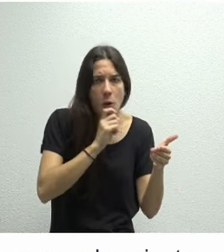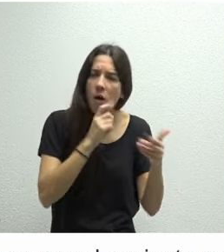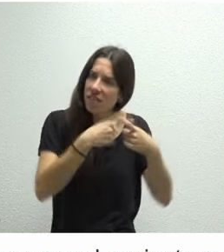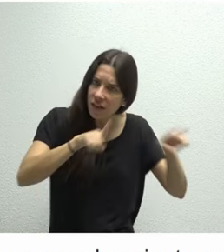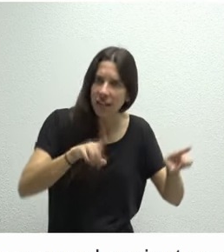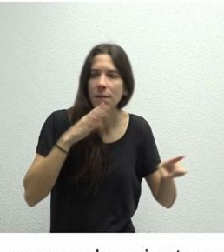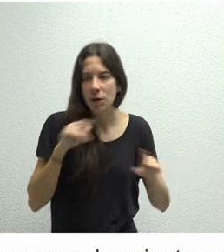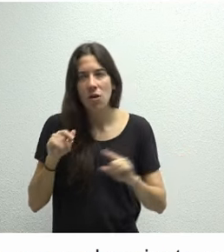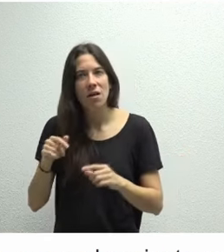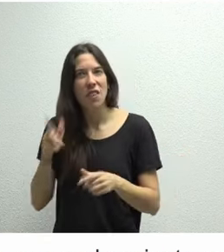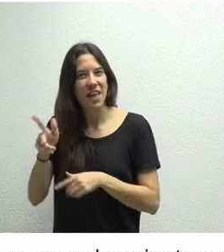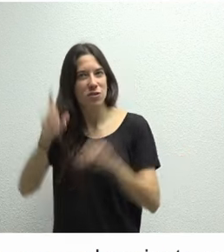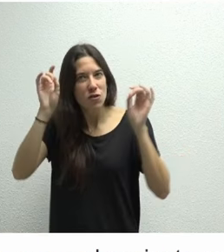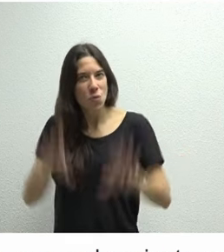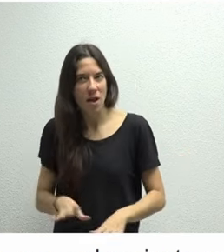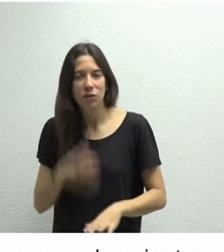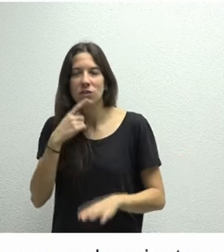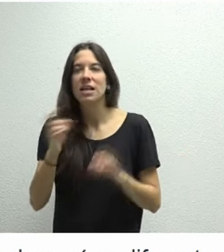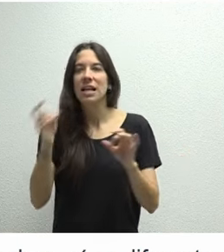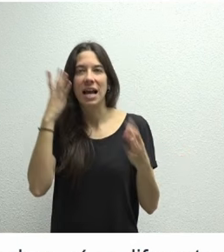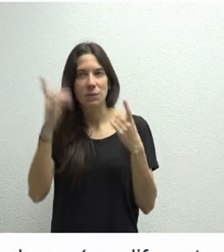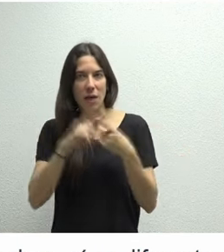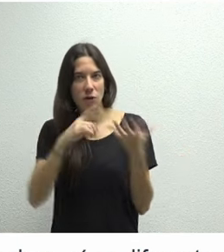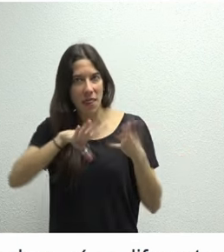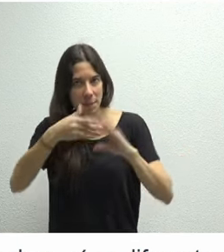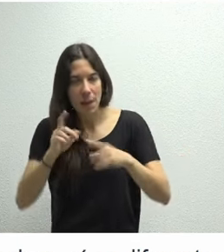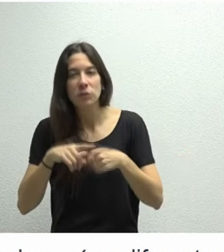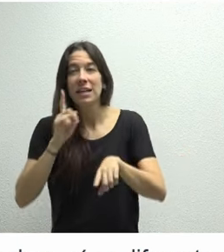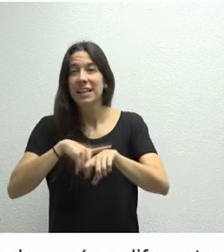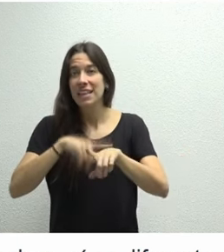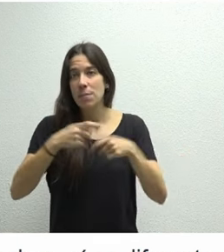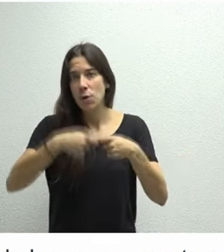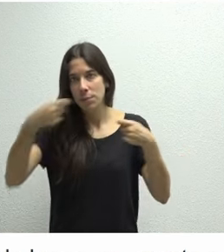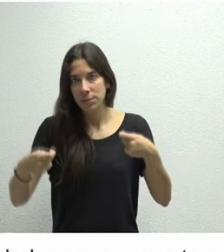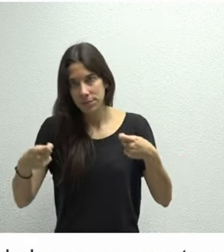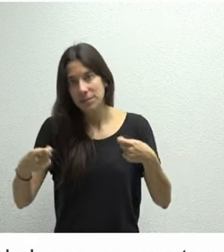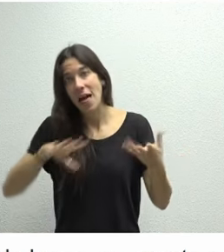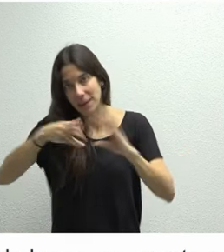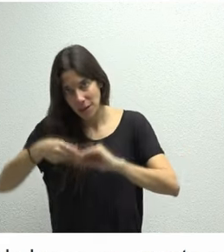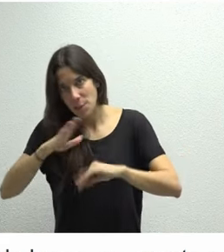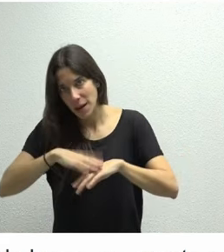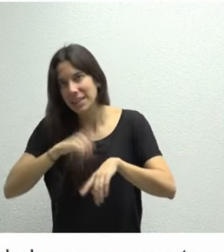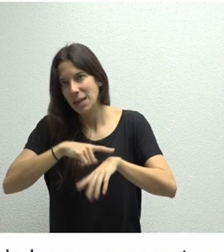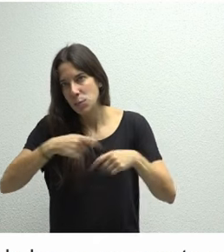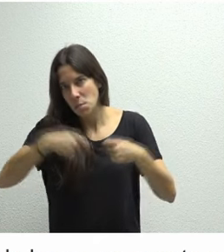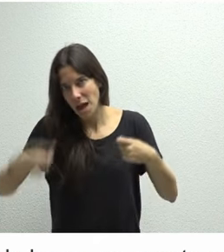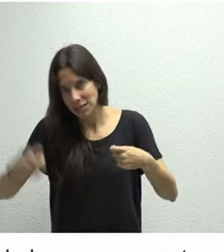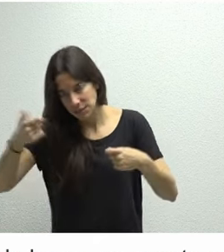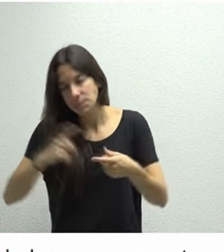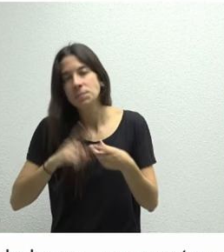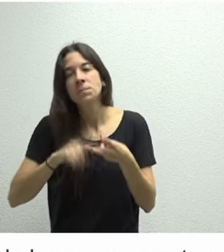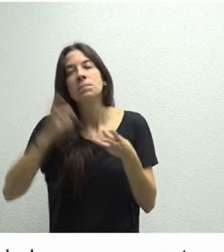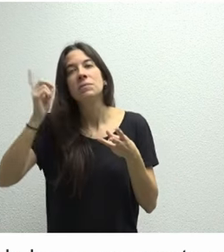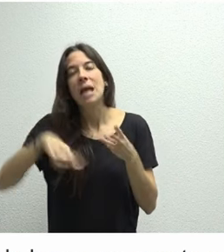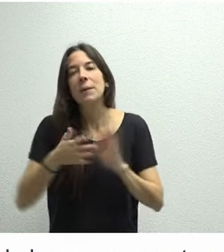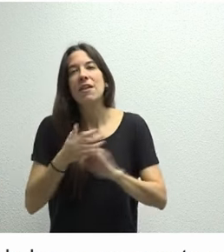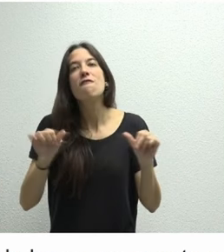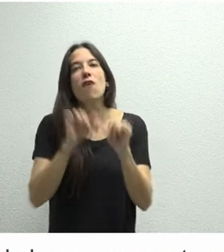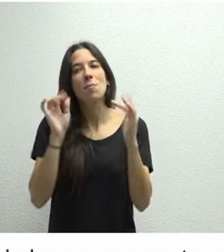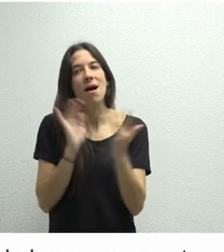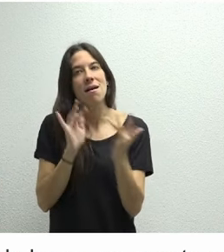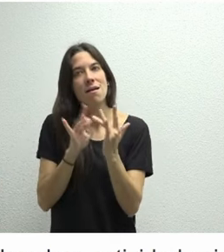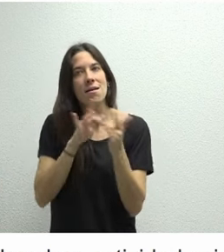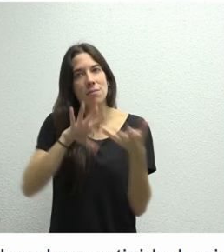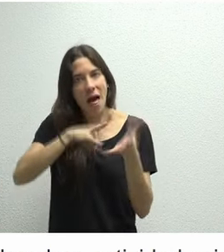la adaptamos adaptamos los tiempos tienen más tiempo que la evaluación de otros pacientes adaptamos la manera de acercarnos a ello la